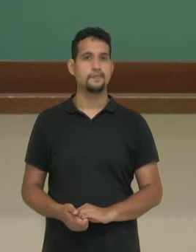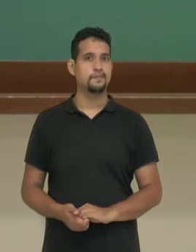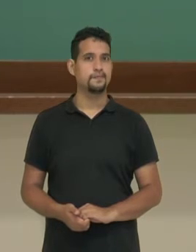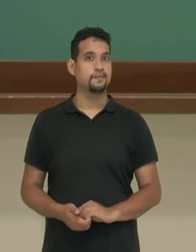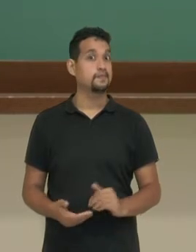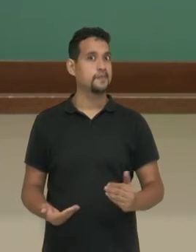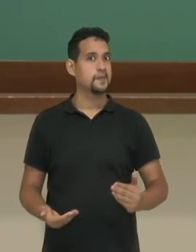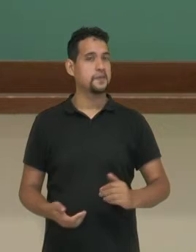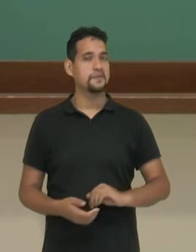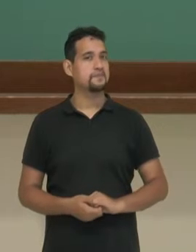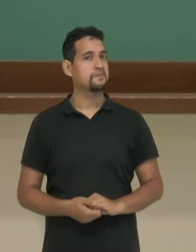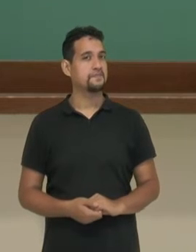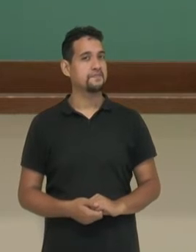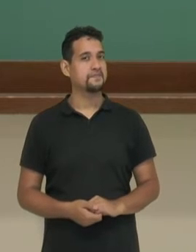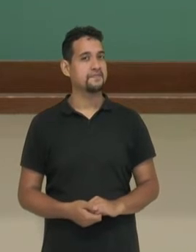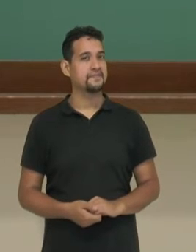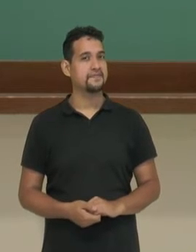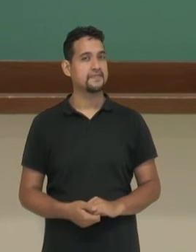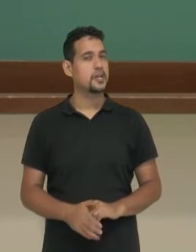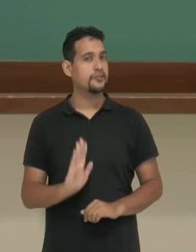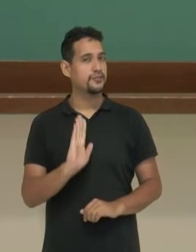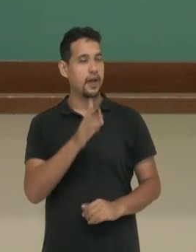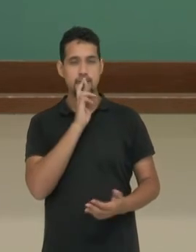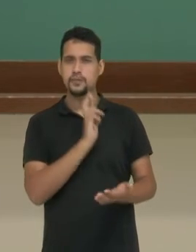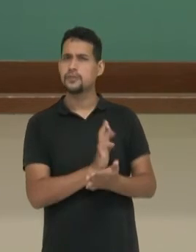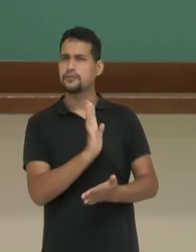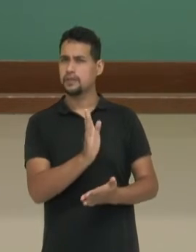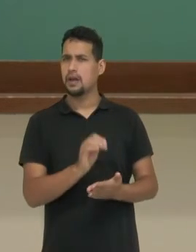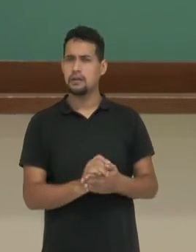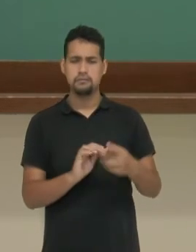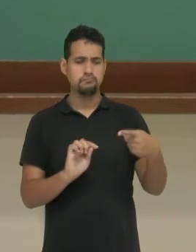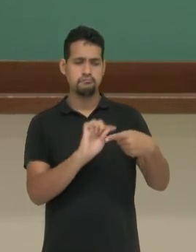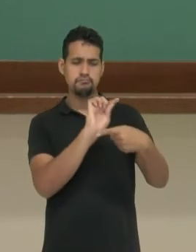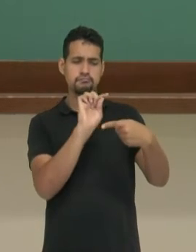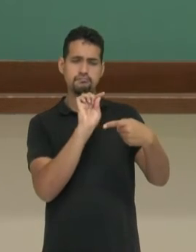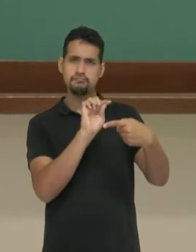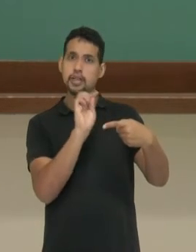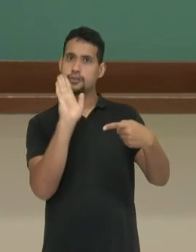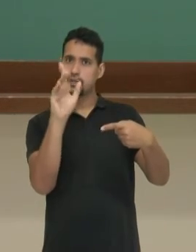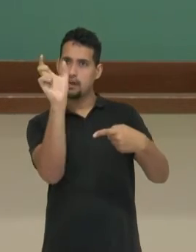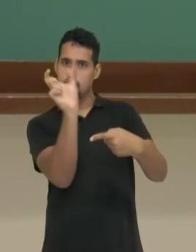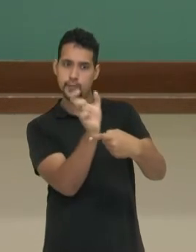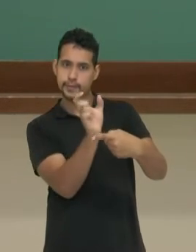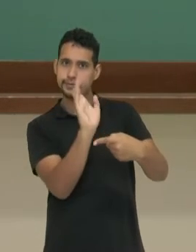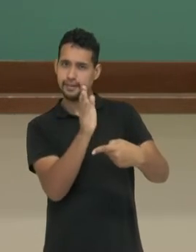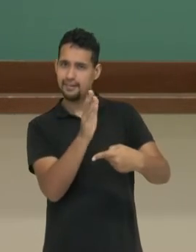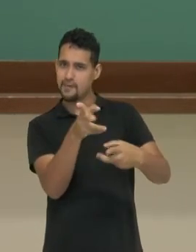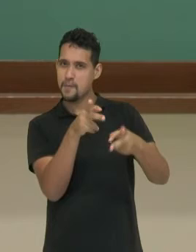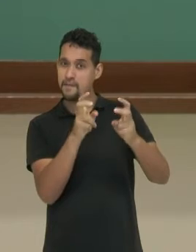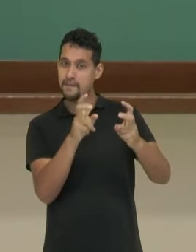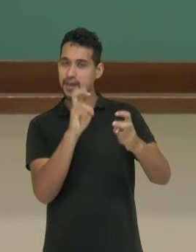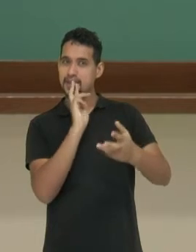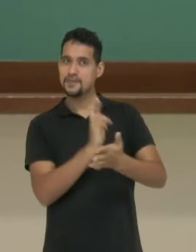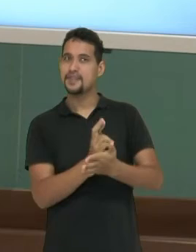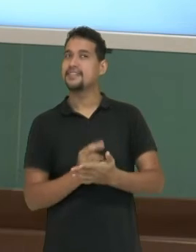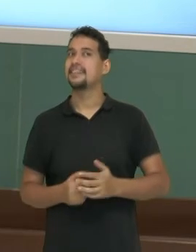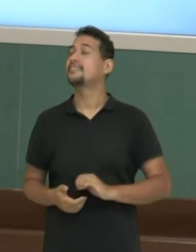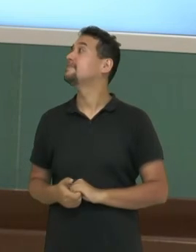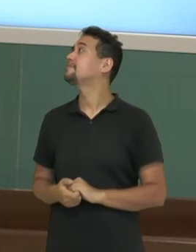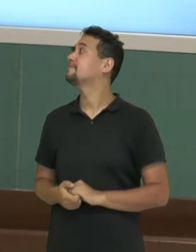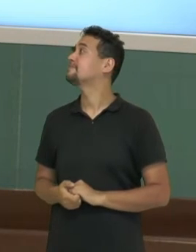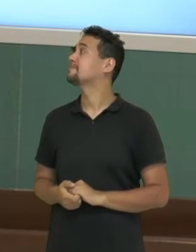E aí, chicos e chicas, responderam? Completaram os espaços em branco? Vamos a ver aqui.